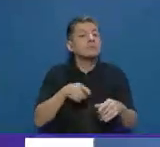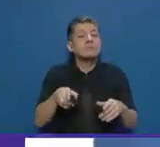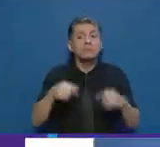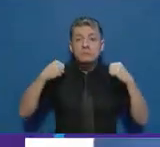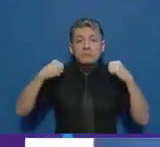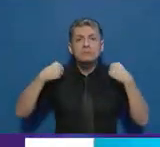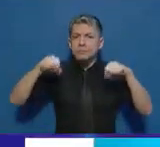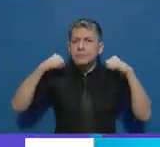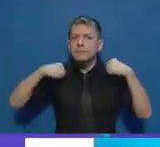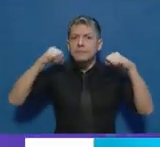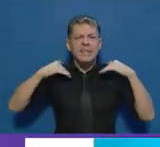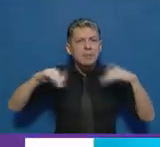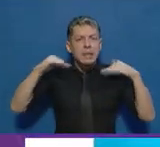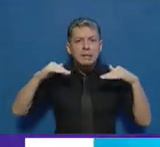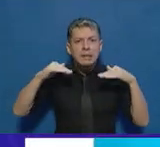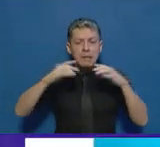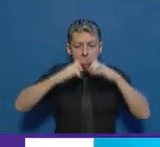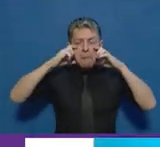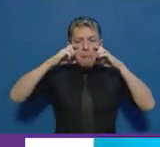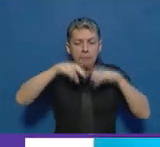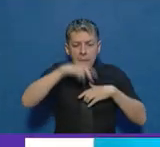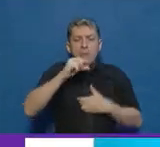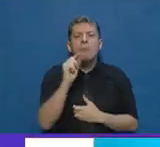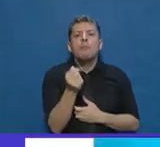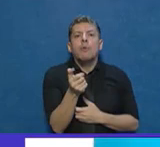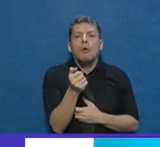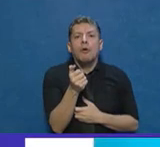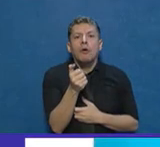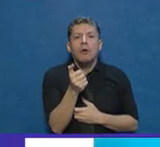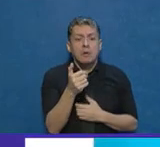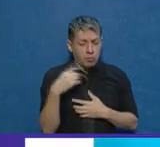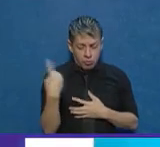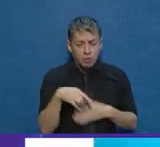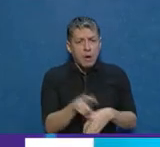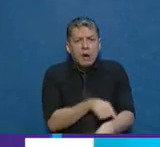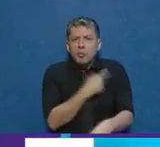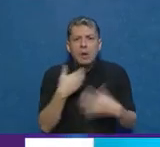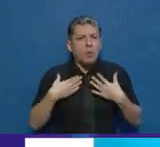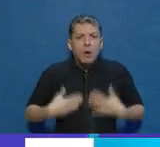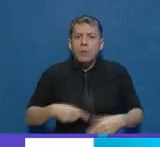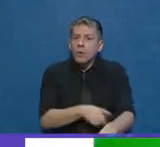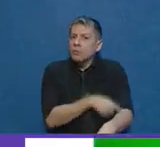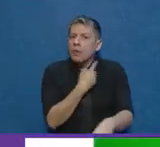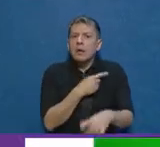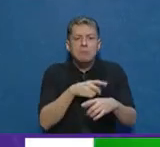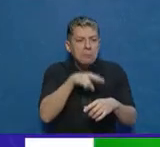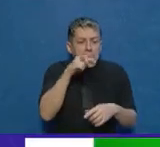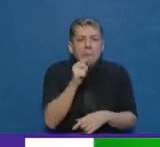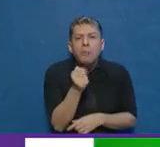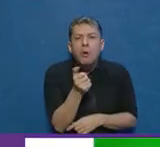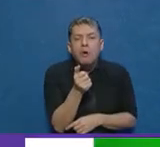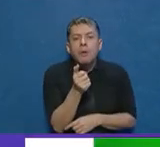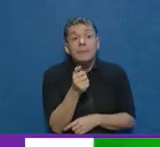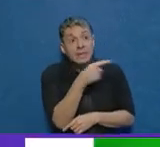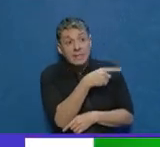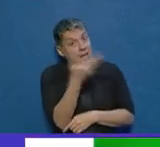al cerebro que le llegue menos oxígeno. Al sistema cardiovascular a que haya menos oxígeno. En realidad esa máscara, como salió